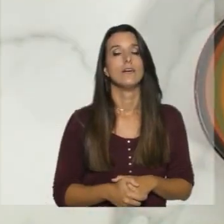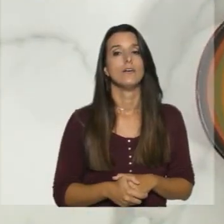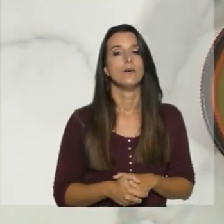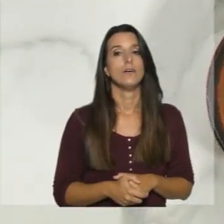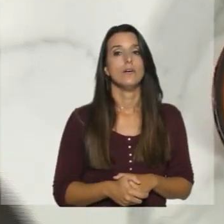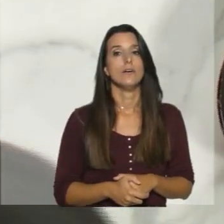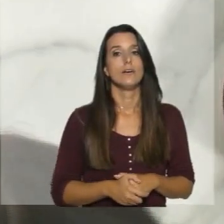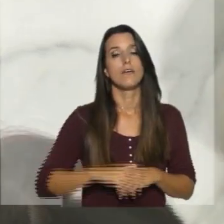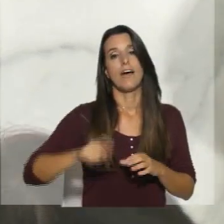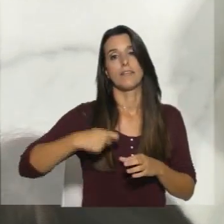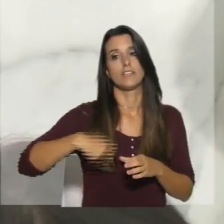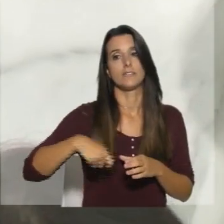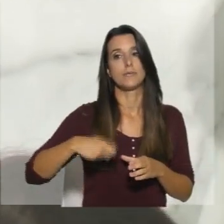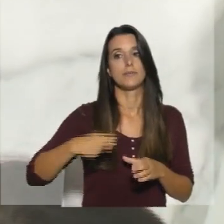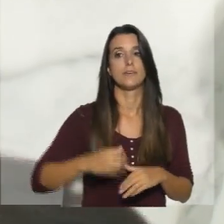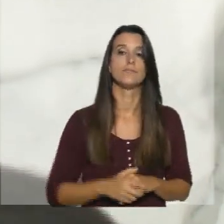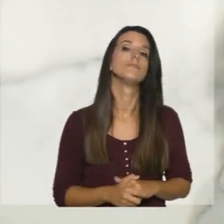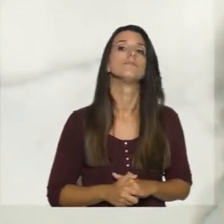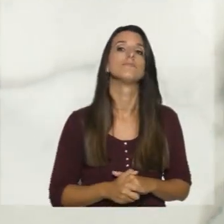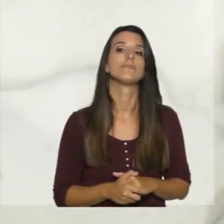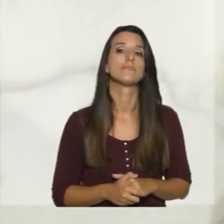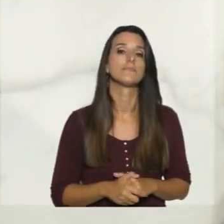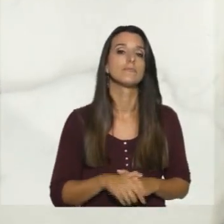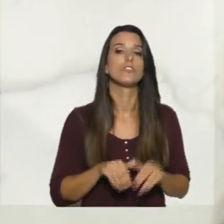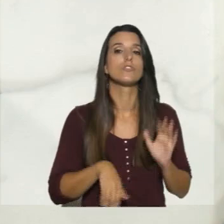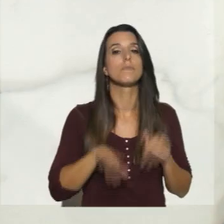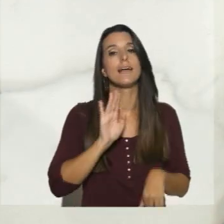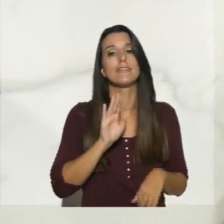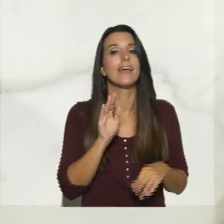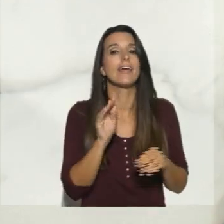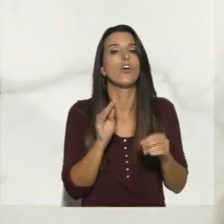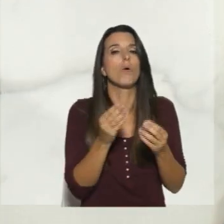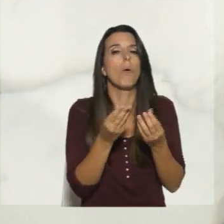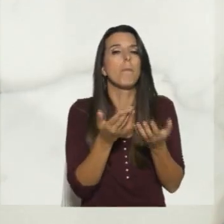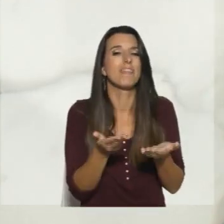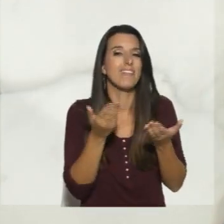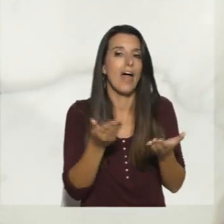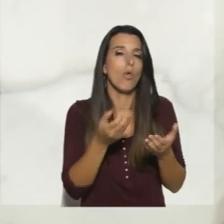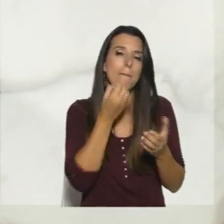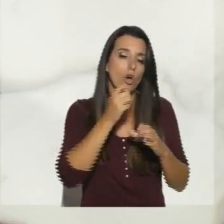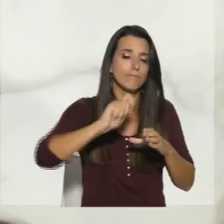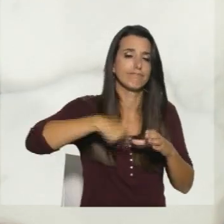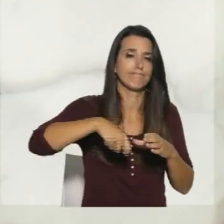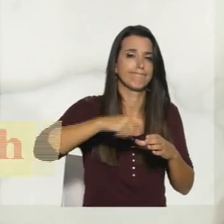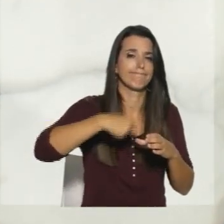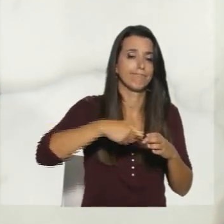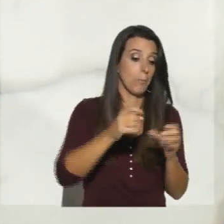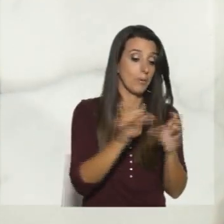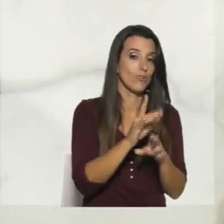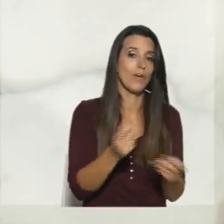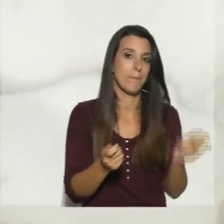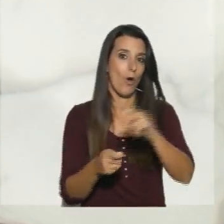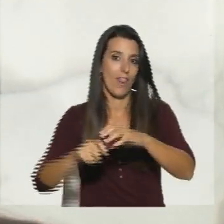Ahí va, y batimos por acá. Aunque sea para romperle un poquito el ligue, ¿viste? Porque si no, realmente es ahí lo que te